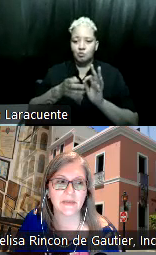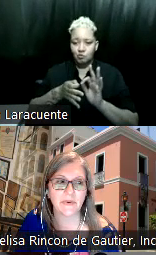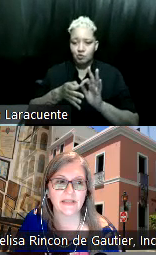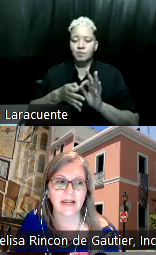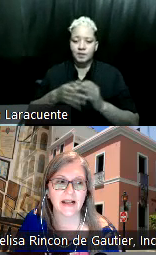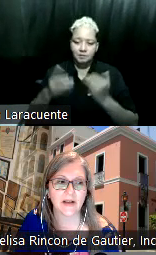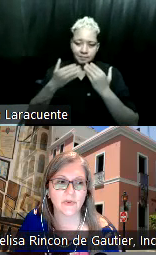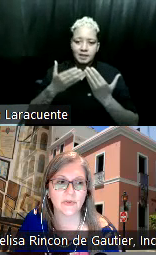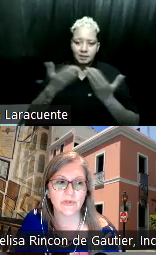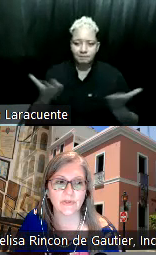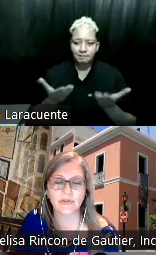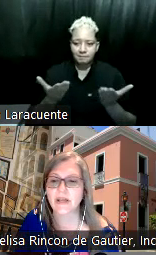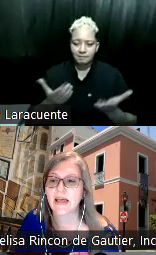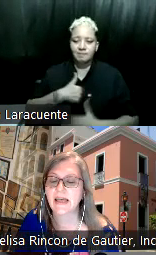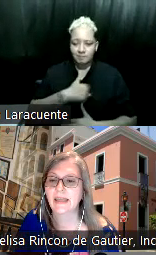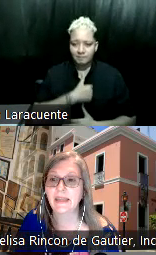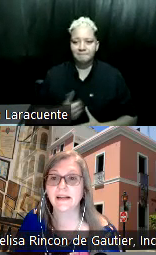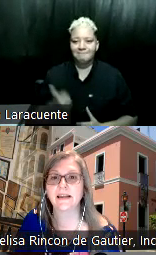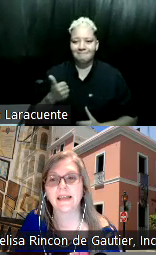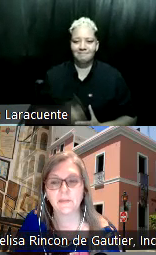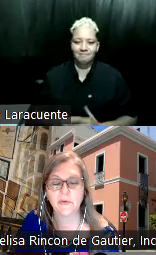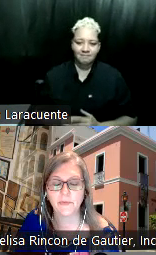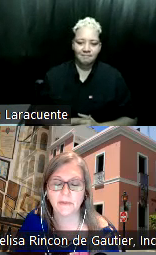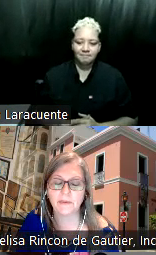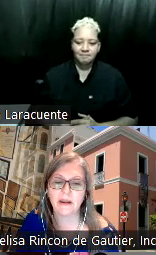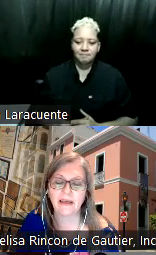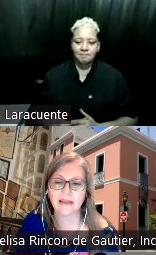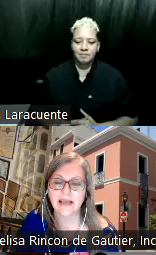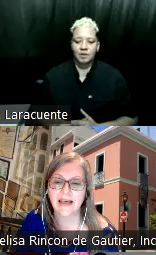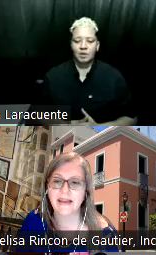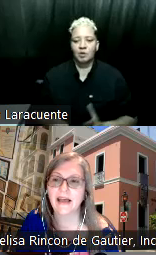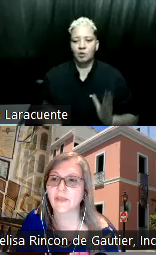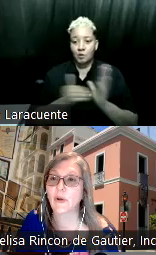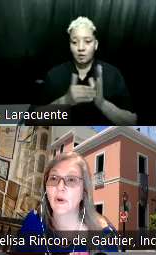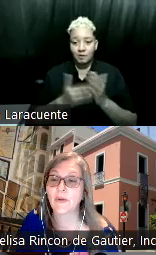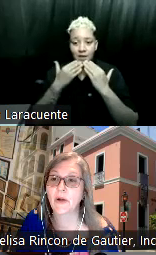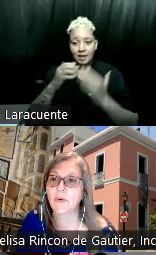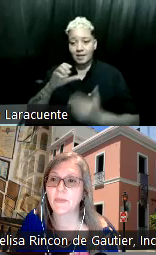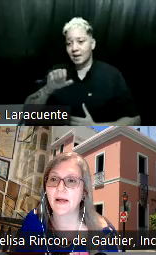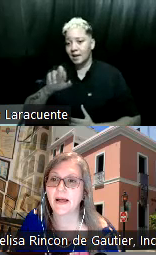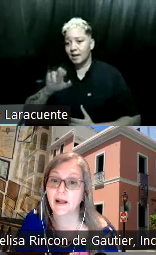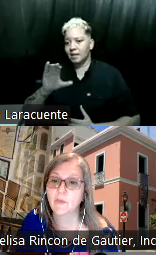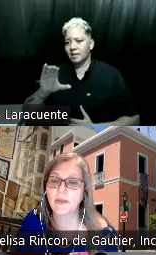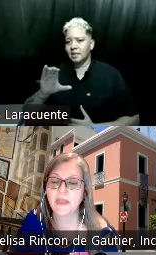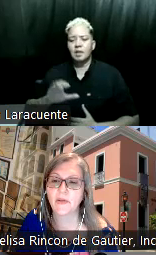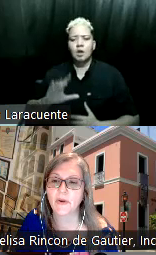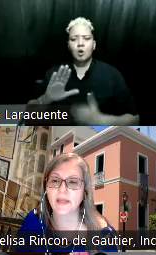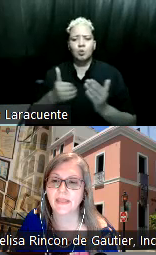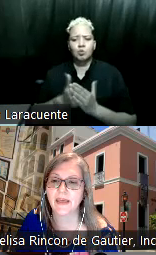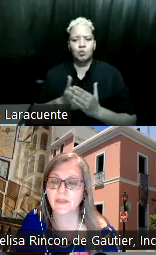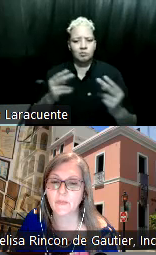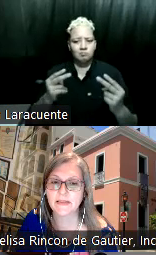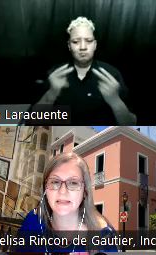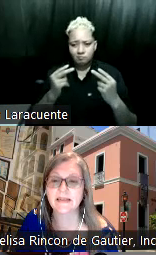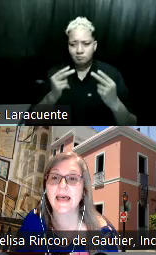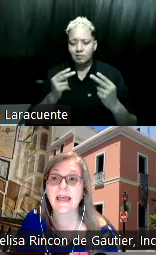señas, gracias por estar acá con nosotros. Y le damos una vez más las gracias a Eric, a todos los que nos han acompañado